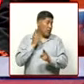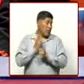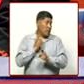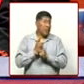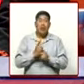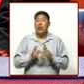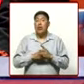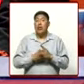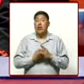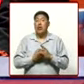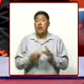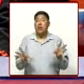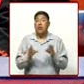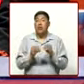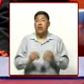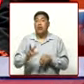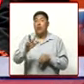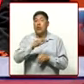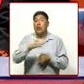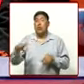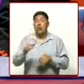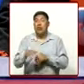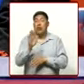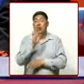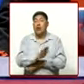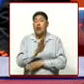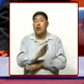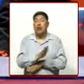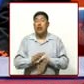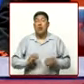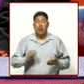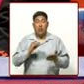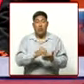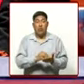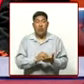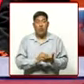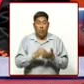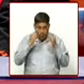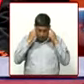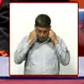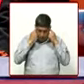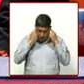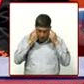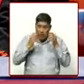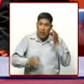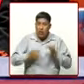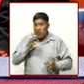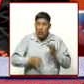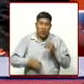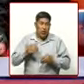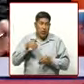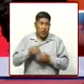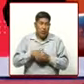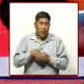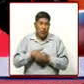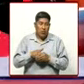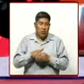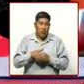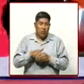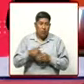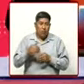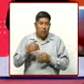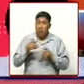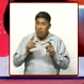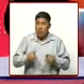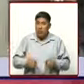Efectivamente, empezó esta sesión a las 3:30 de la tarde y se puso a consideración si era votación nominal, significa que